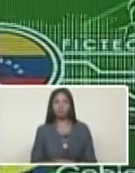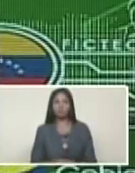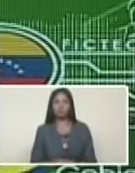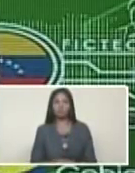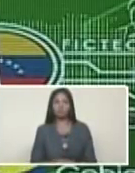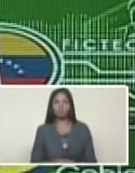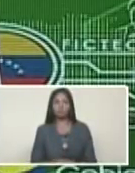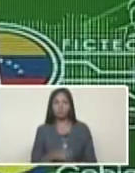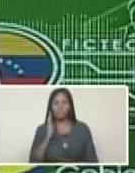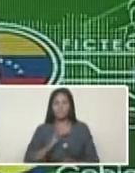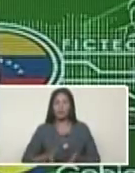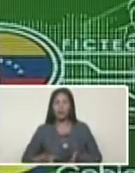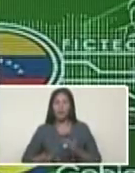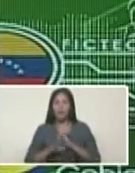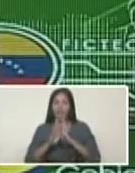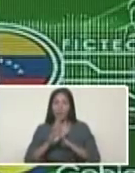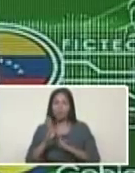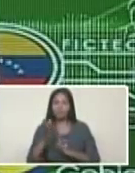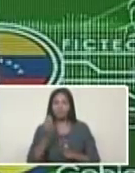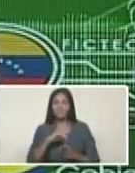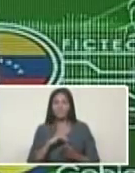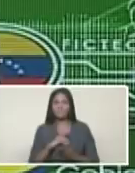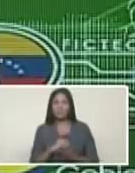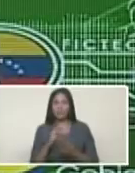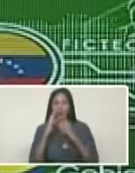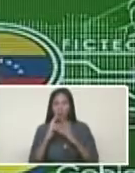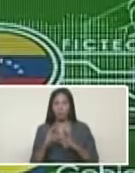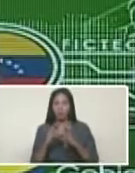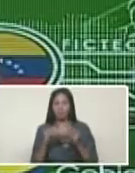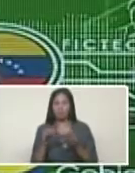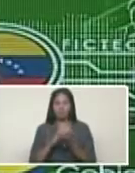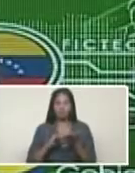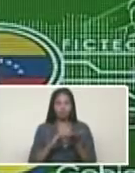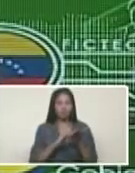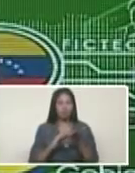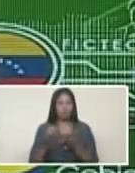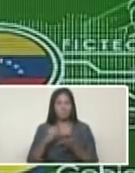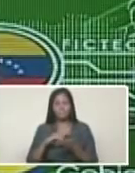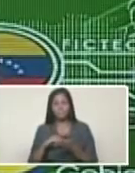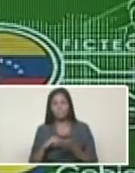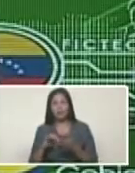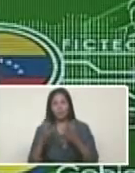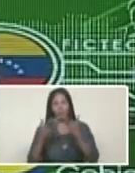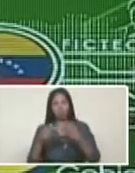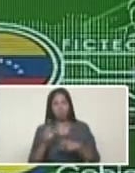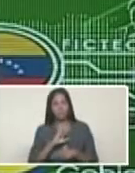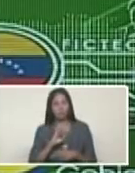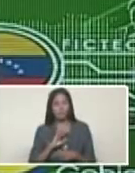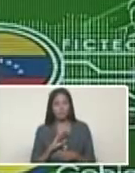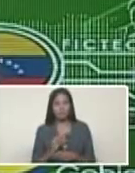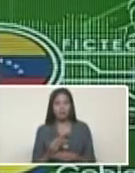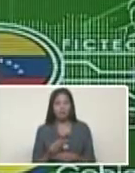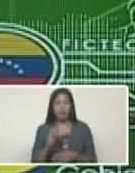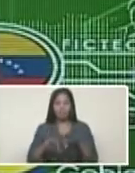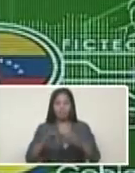para el avance en respuestas y soluciones en materia de producción